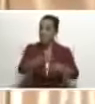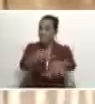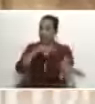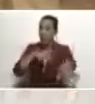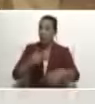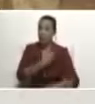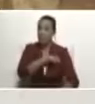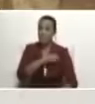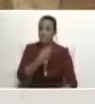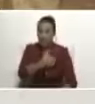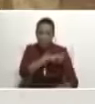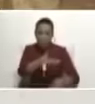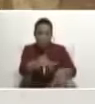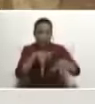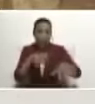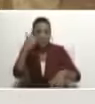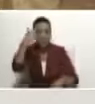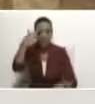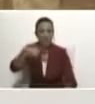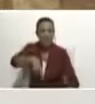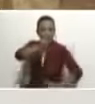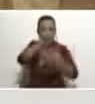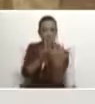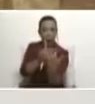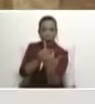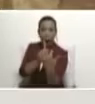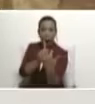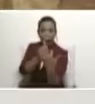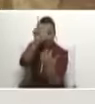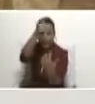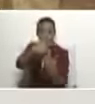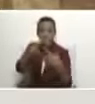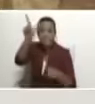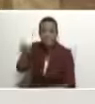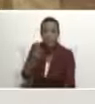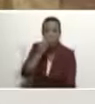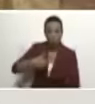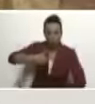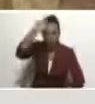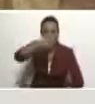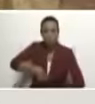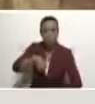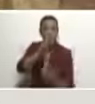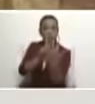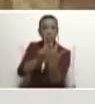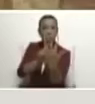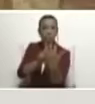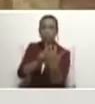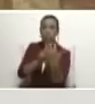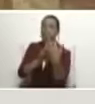nuestro ejército, supo que el que venía al frente de la caballería era el propio Simón Bolívar,